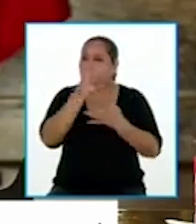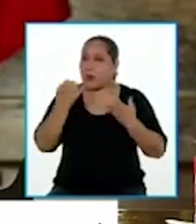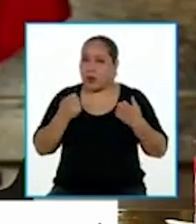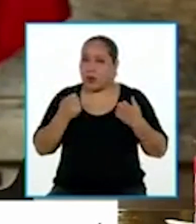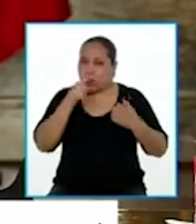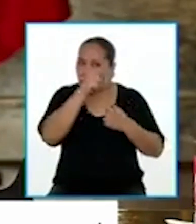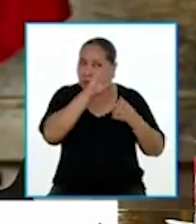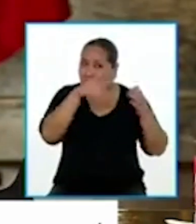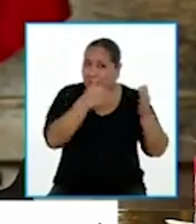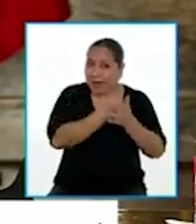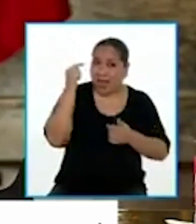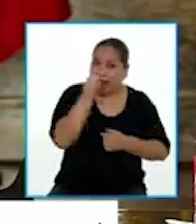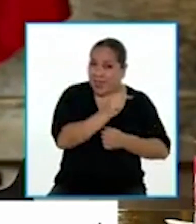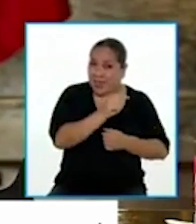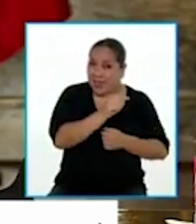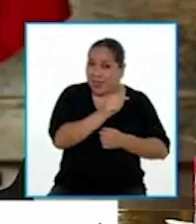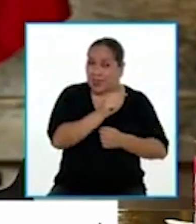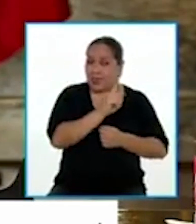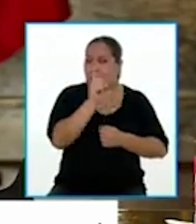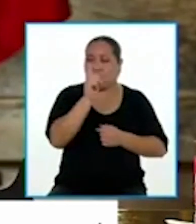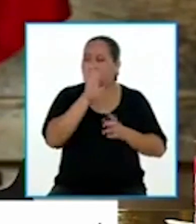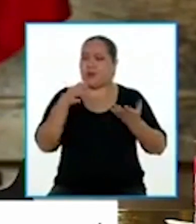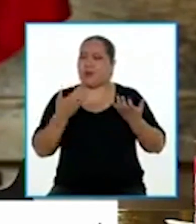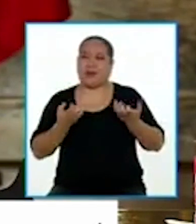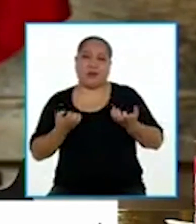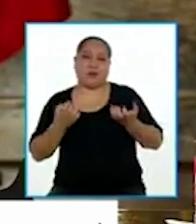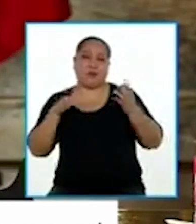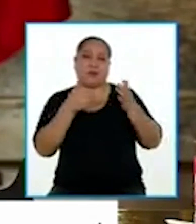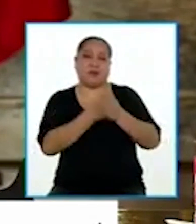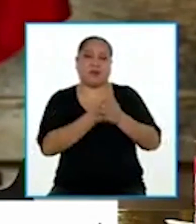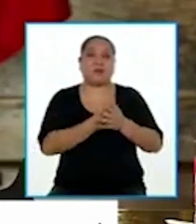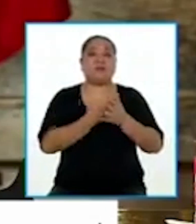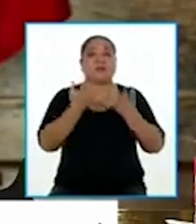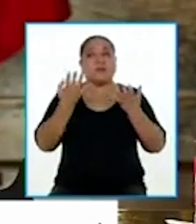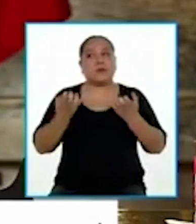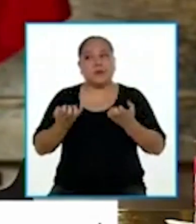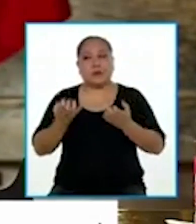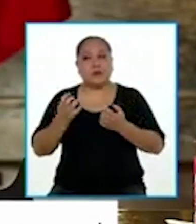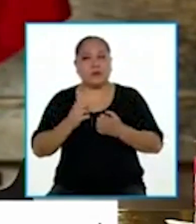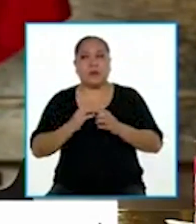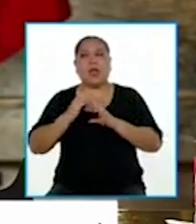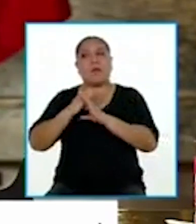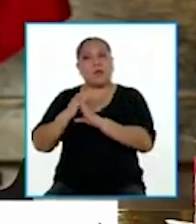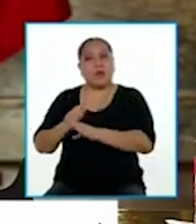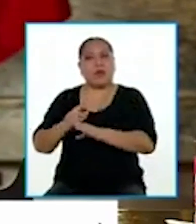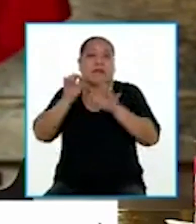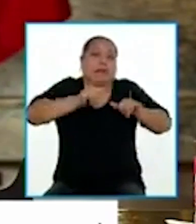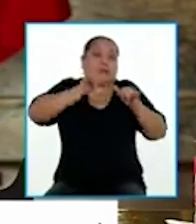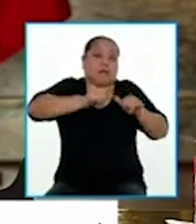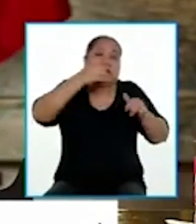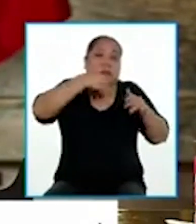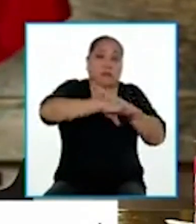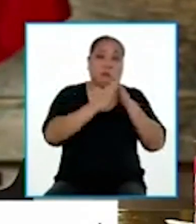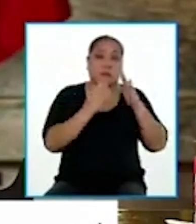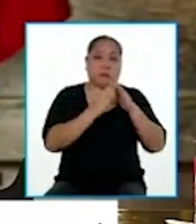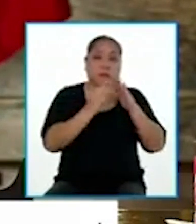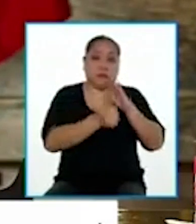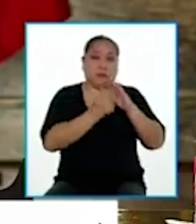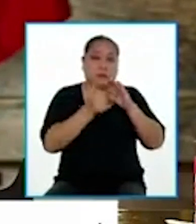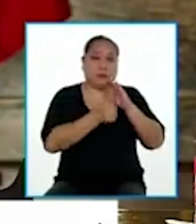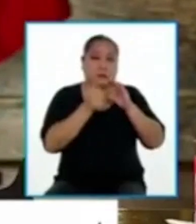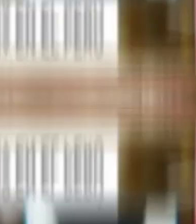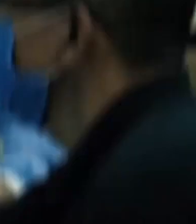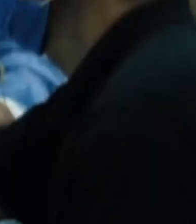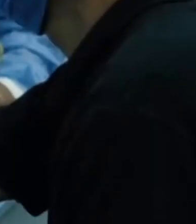llegar a eso queremos evitar una combinación extrema queremos evitar una cuarentena estricta para